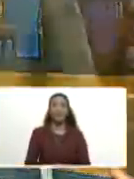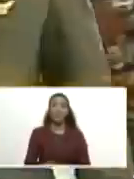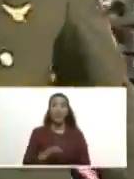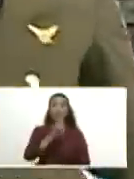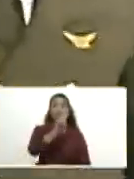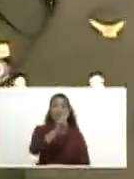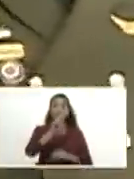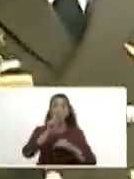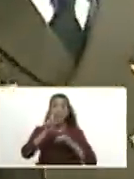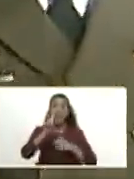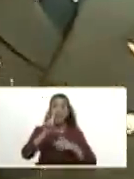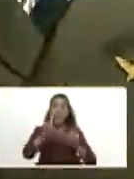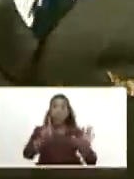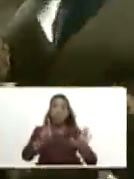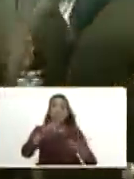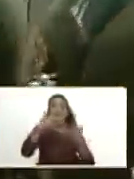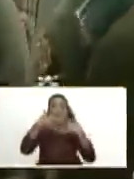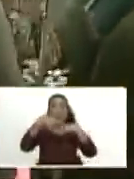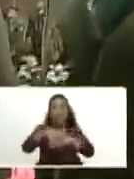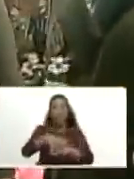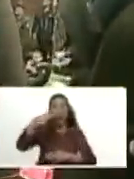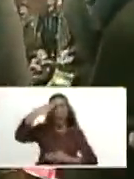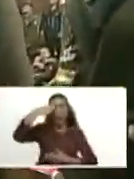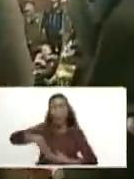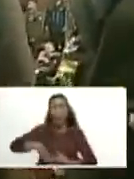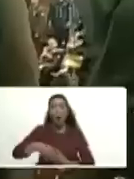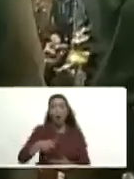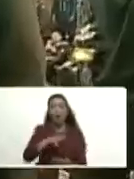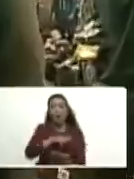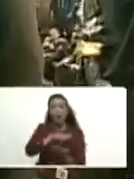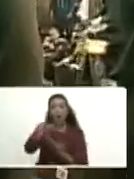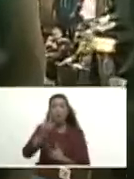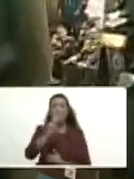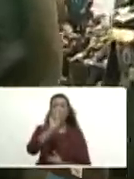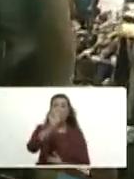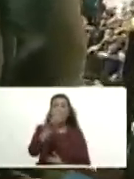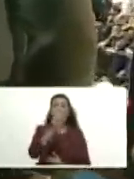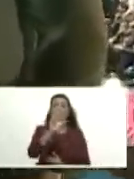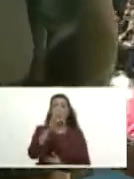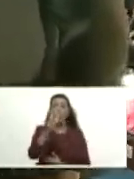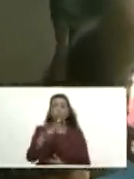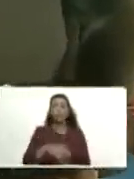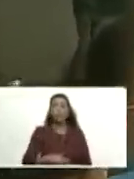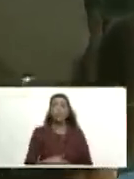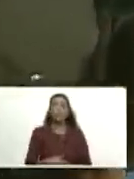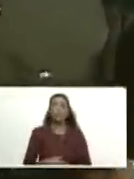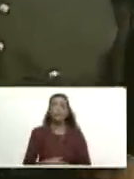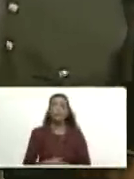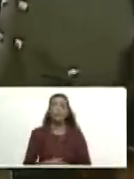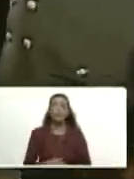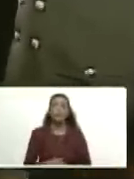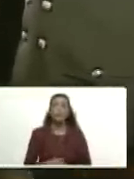72 integrantes de la aviación militar y de la Guardia Nacional Bolivariana, 113.